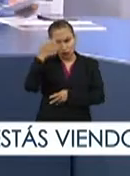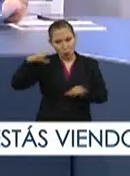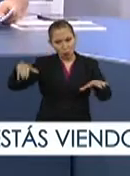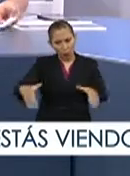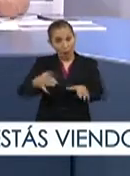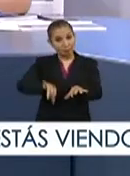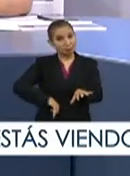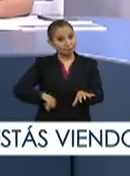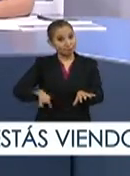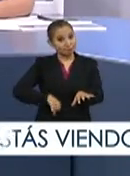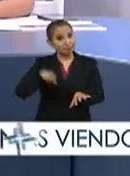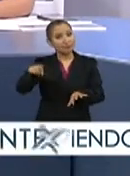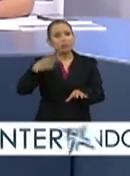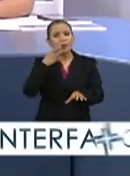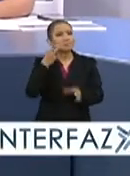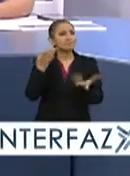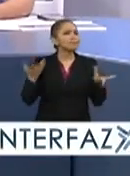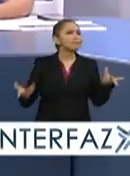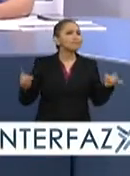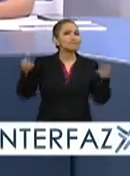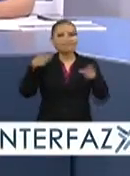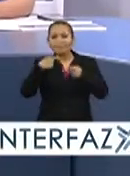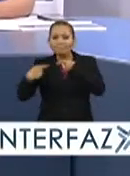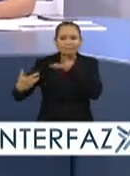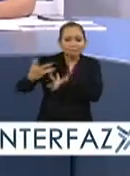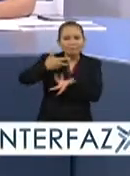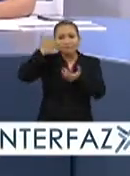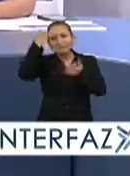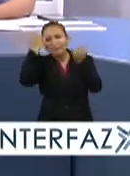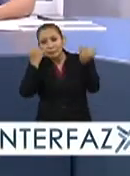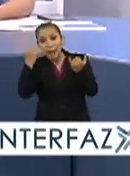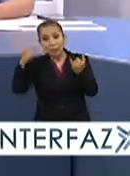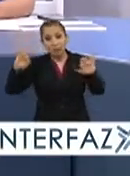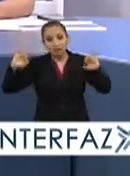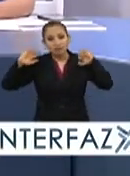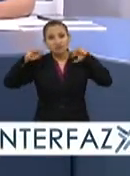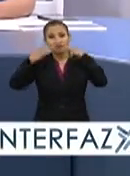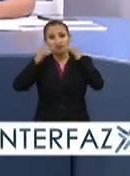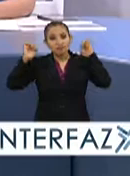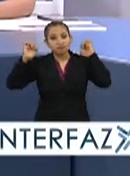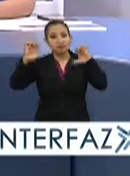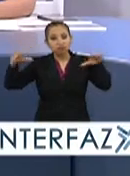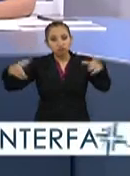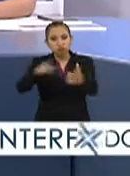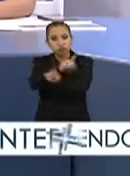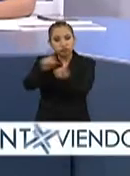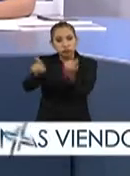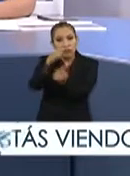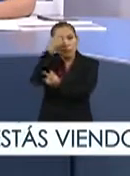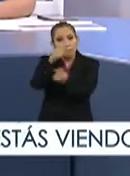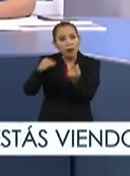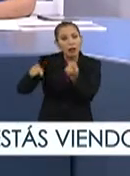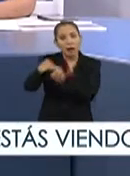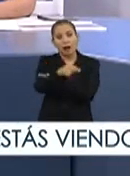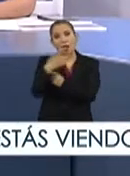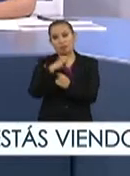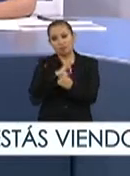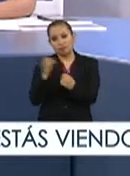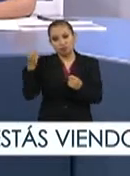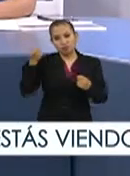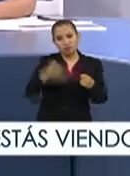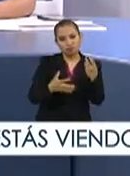escuela tan interesante en donde se discuten ideas, es un lugar de encuentro para pues